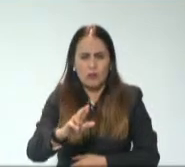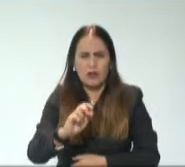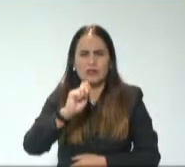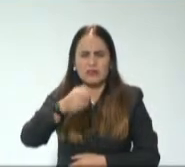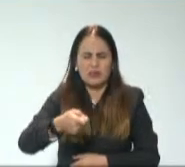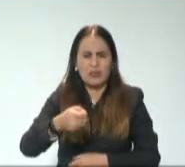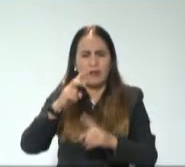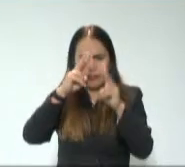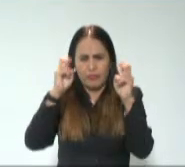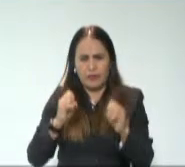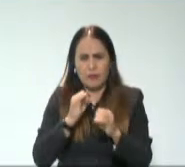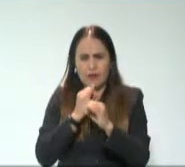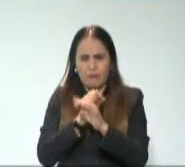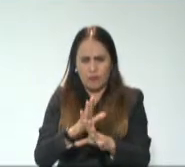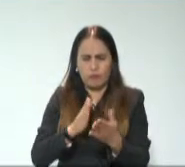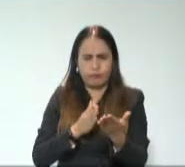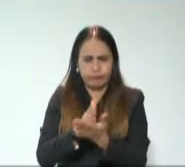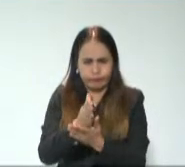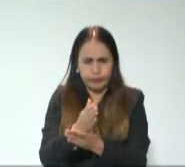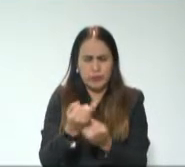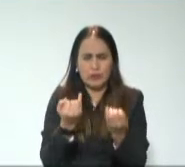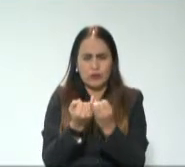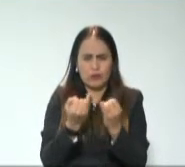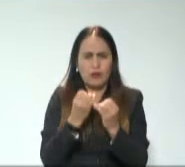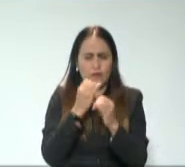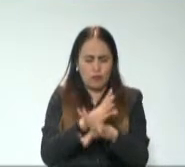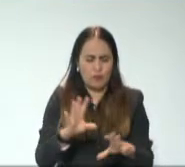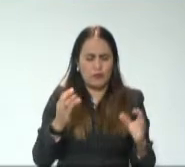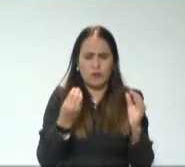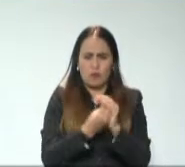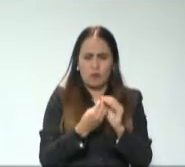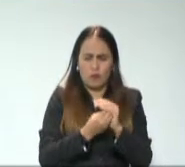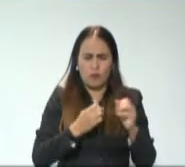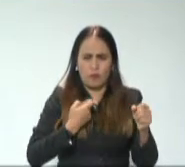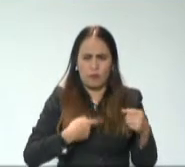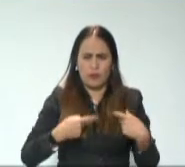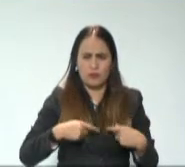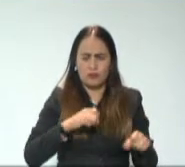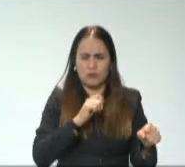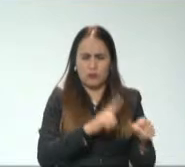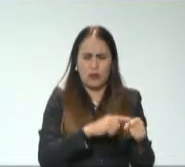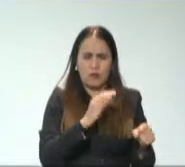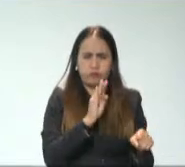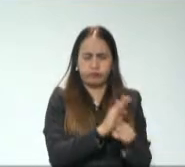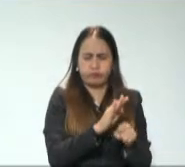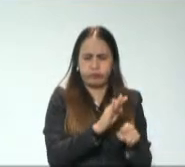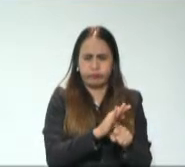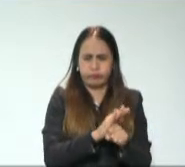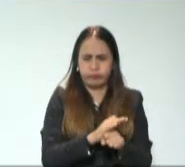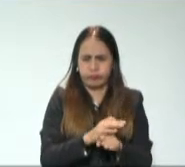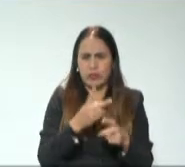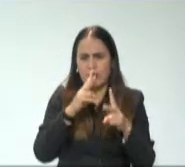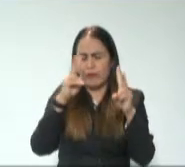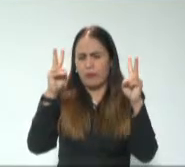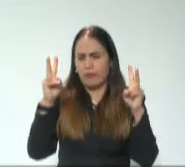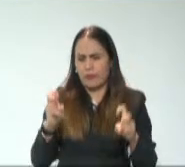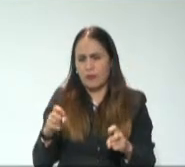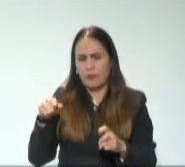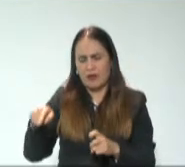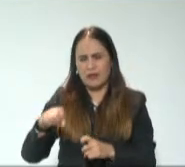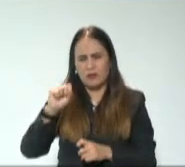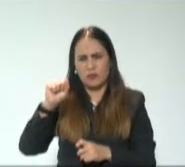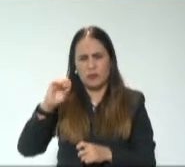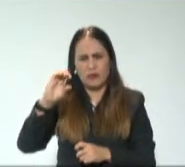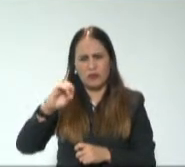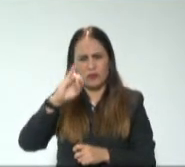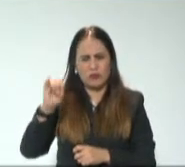información pública y a la protección de datos personales en materia jurisdiccional que correspondan a la suprema corte